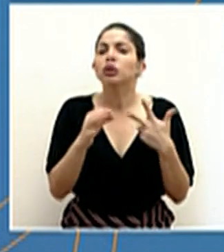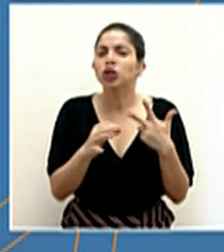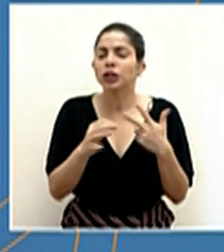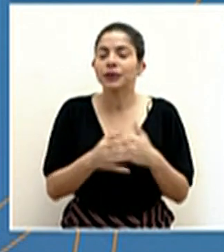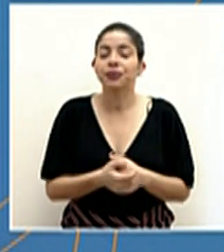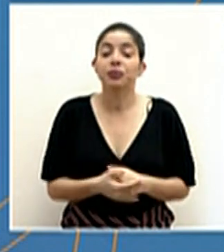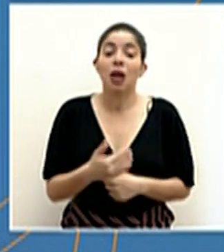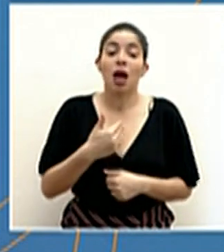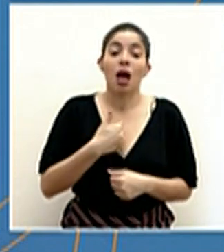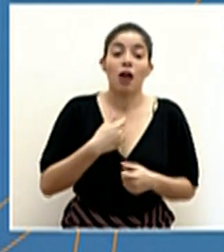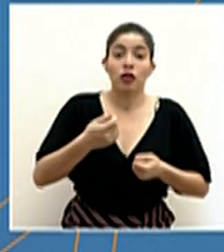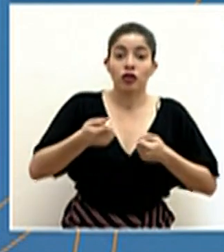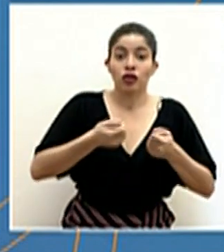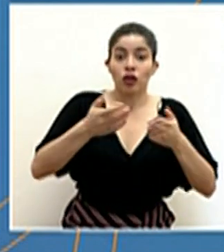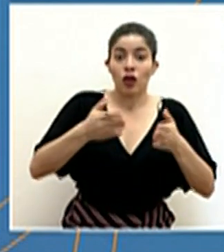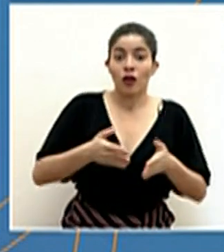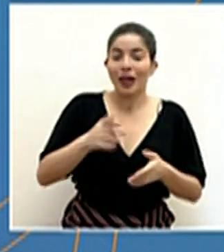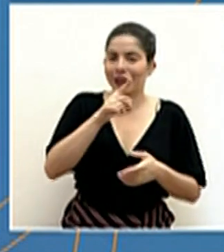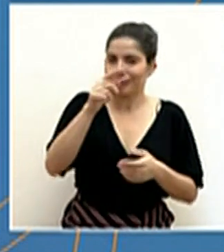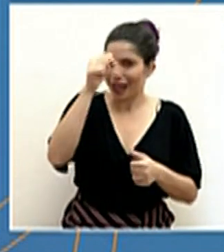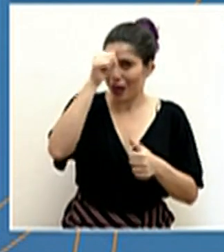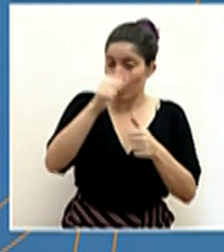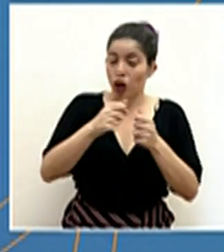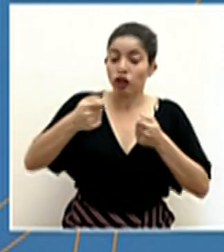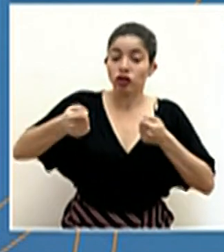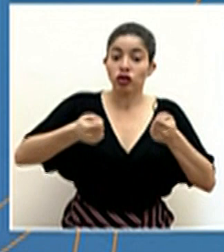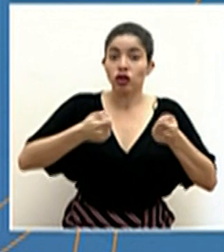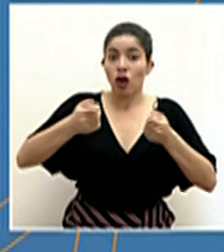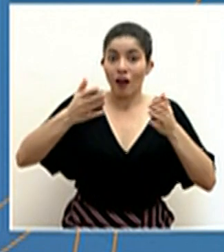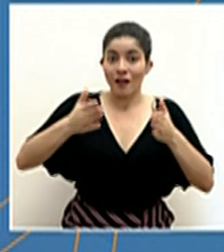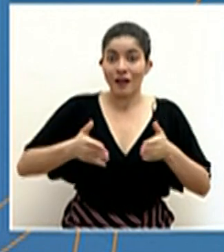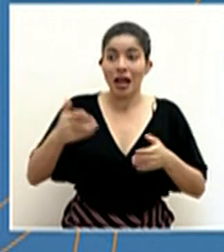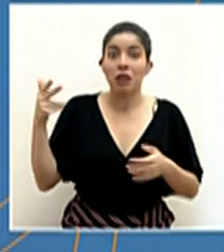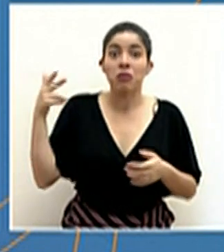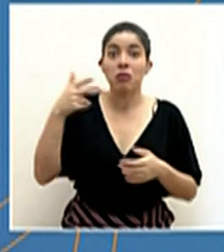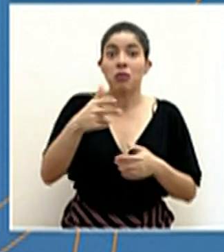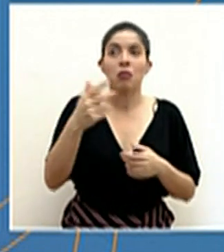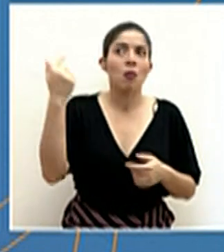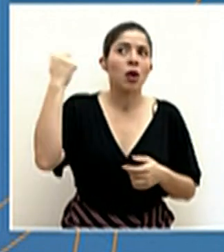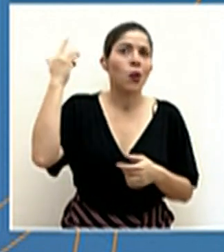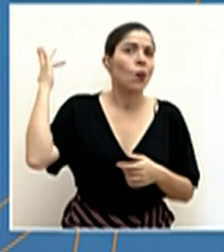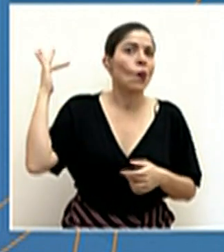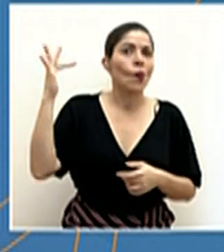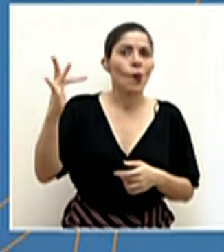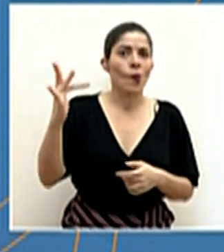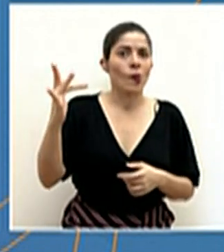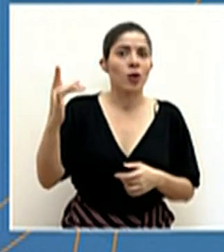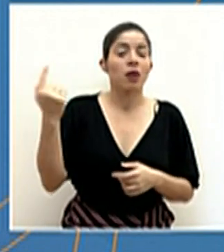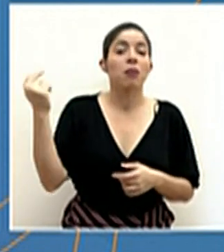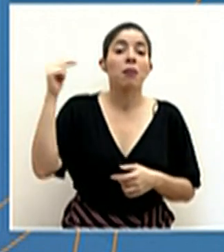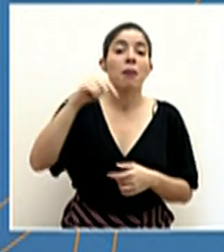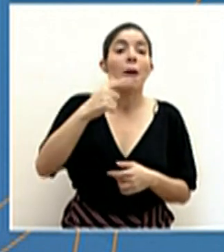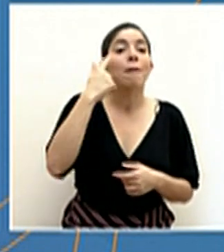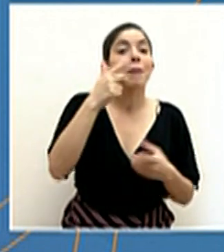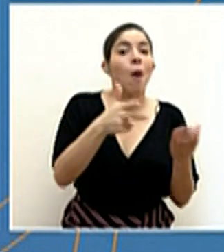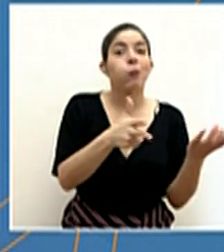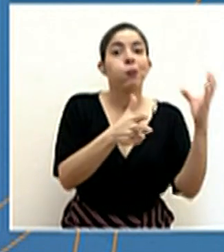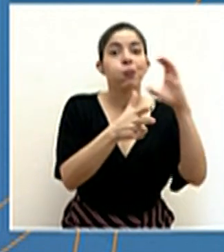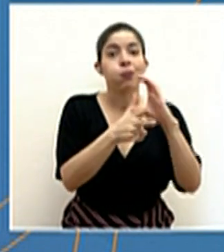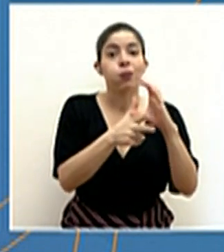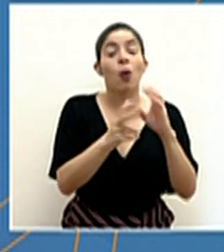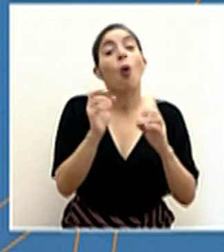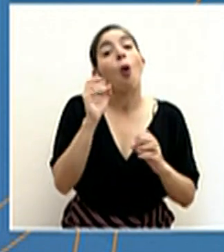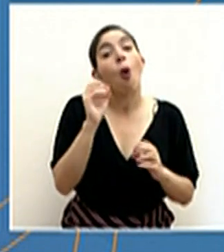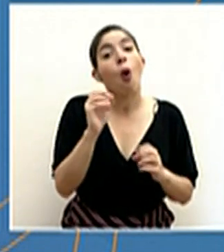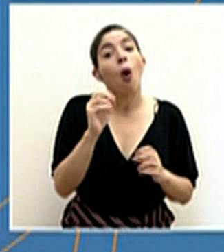Hay transportistas, recordemos, que vienen a nuestro país sin carga, ya sea porque vienen a levantar carga o ya sea porque